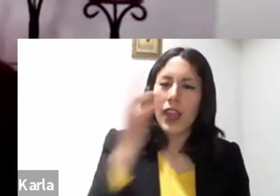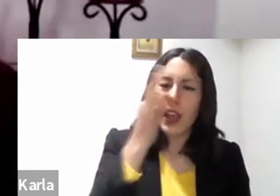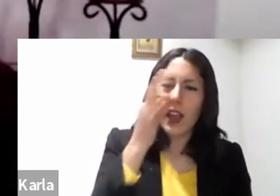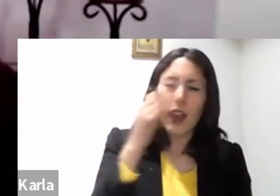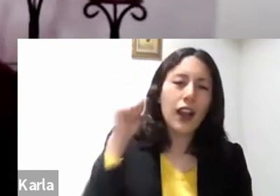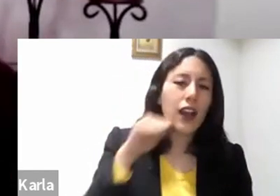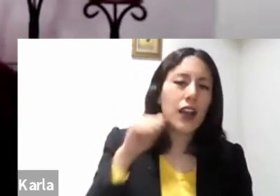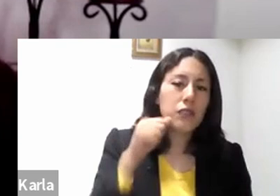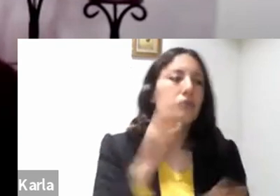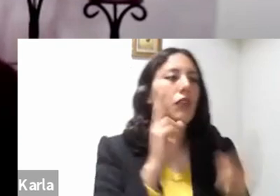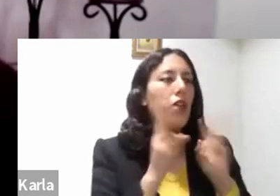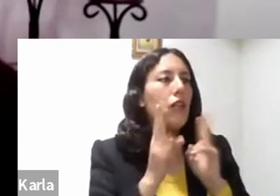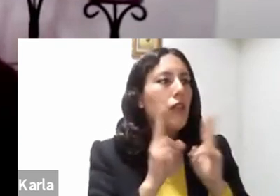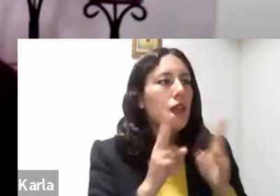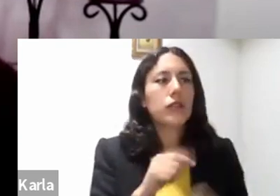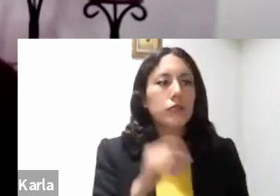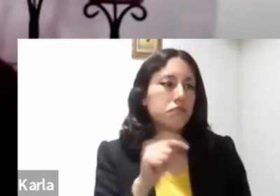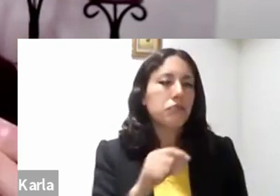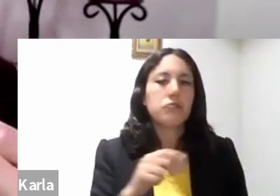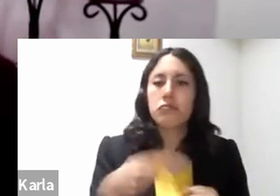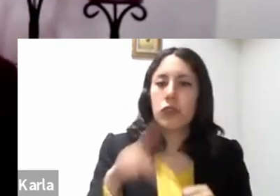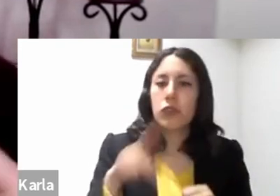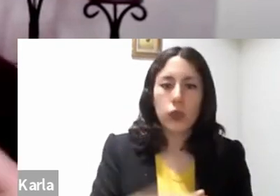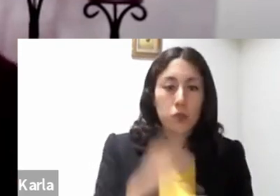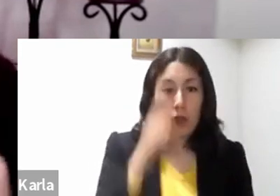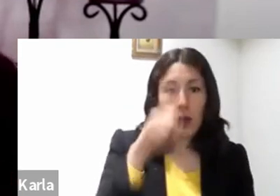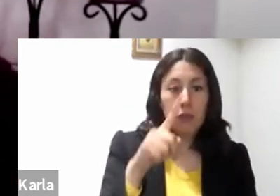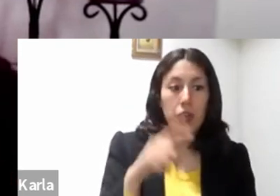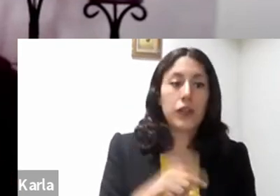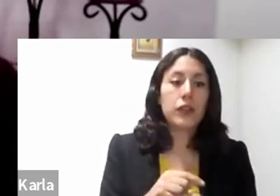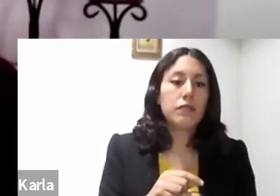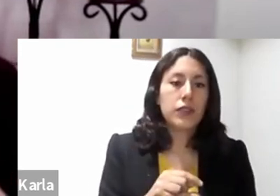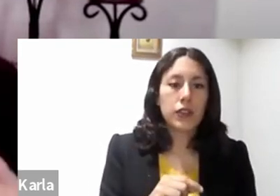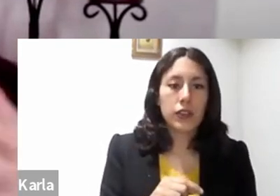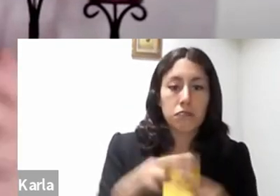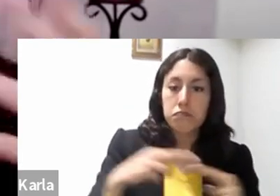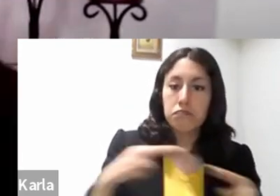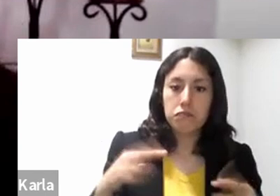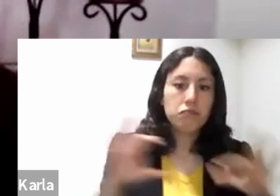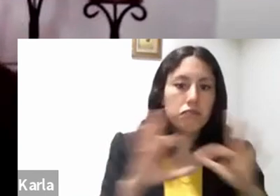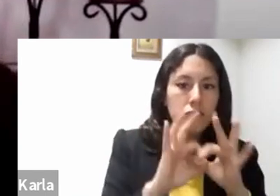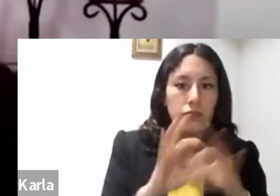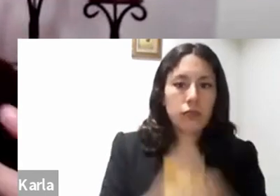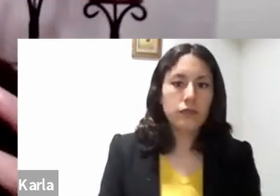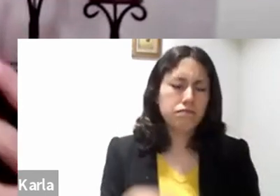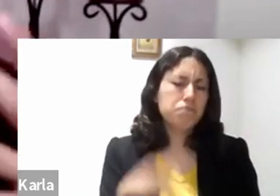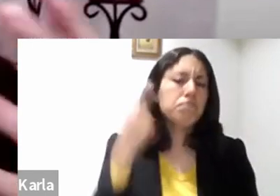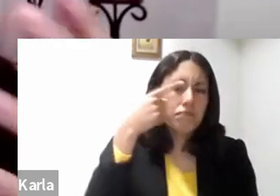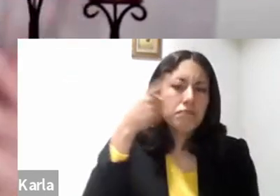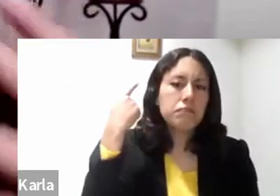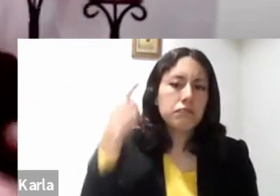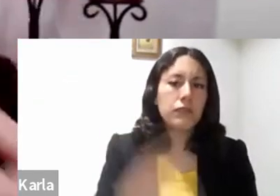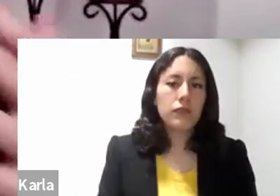de diálogo para relacionarnos con alguien y eso es un diálogo que es fácil de llevar es